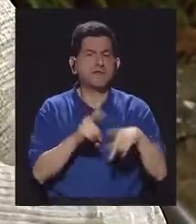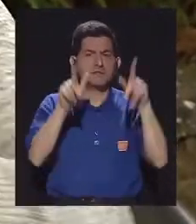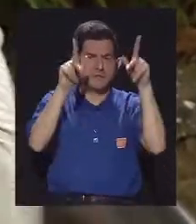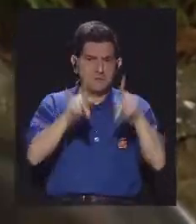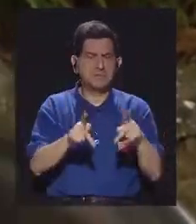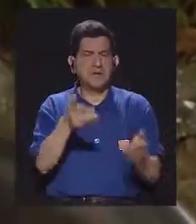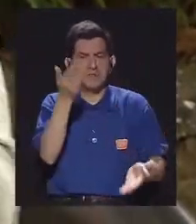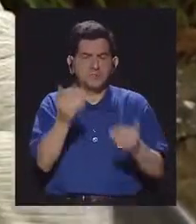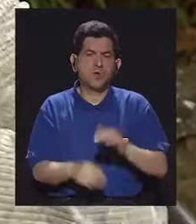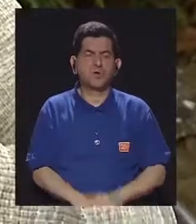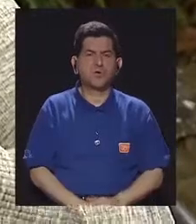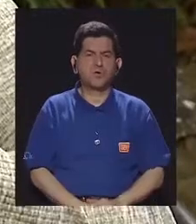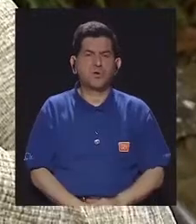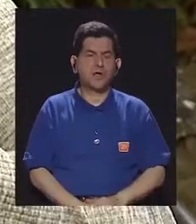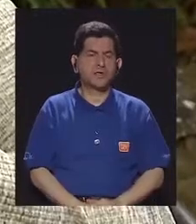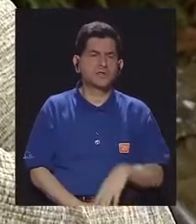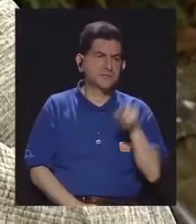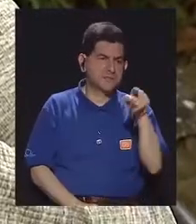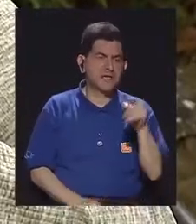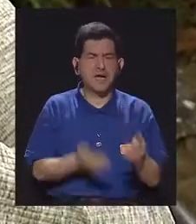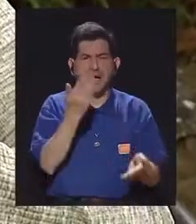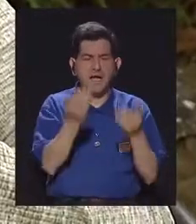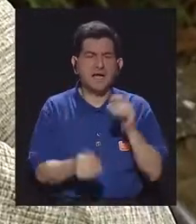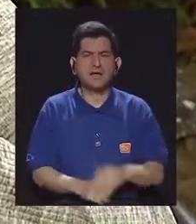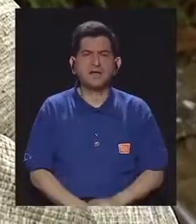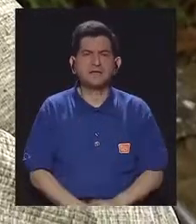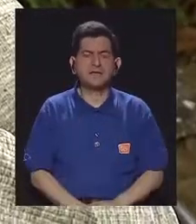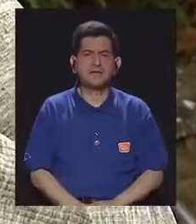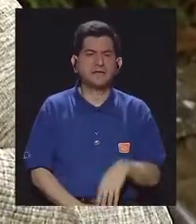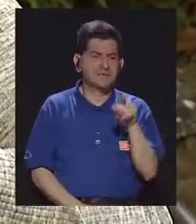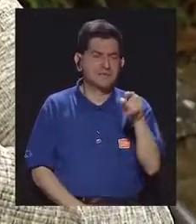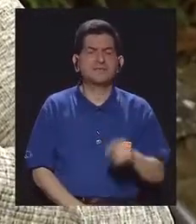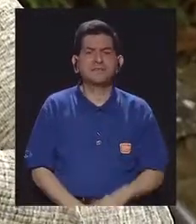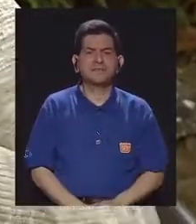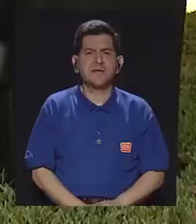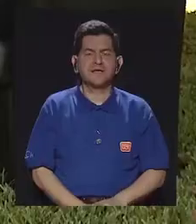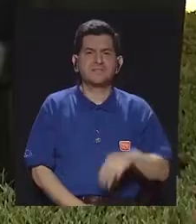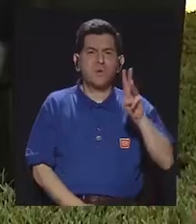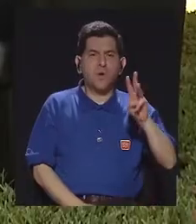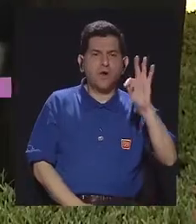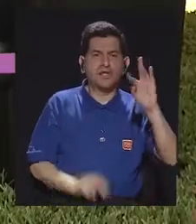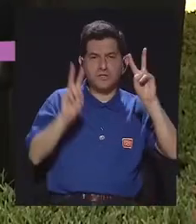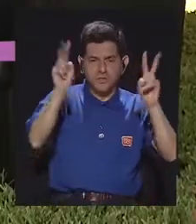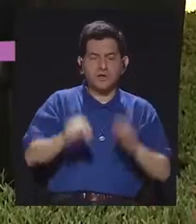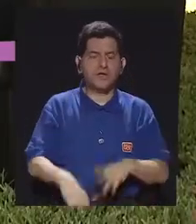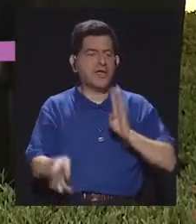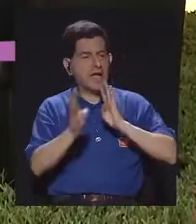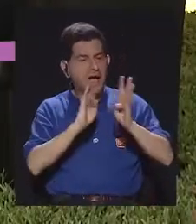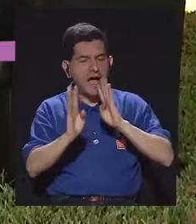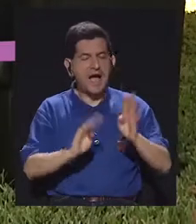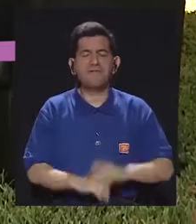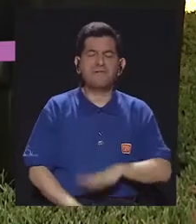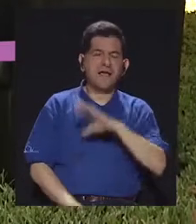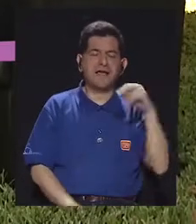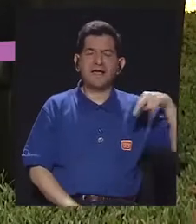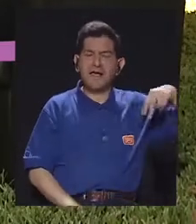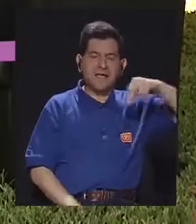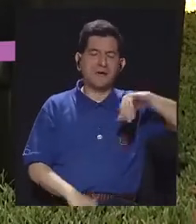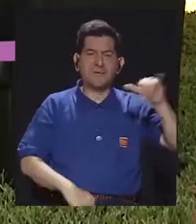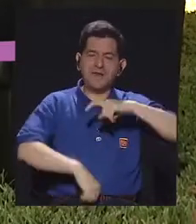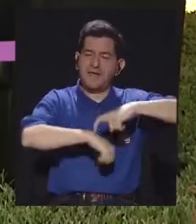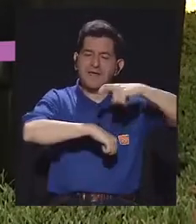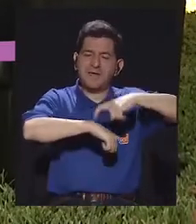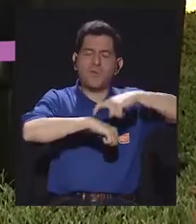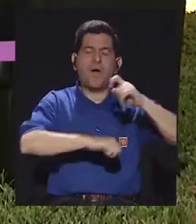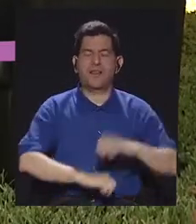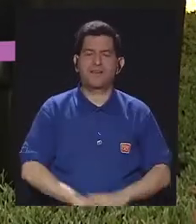ejemplo, personas que van dos o grupos o tres y le llaman el walkie-talkie. ¿Por qué? Porque van hablando, van conversando y van caminando.